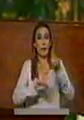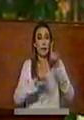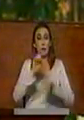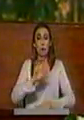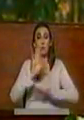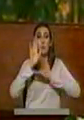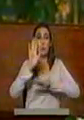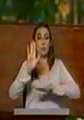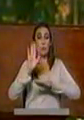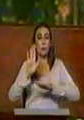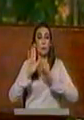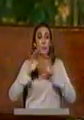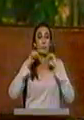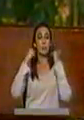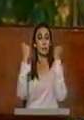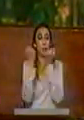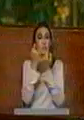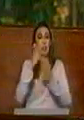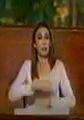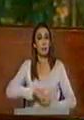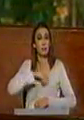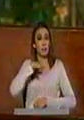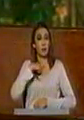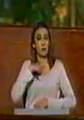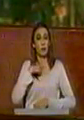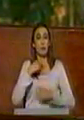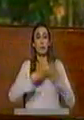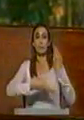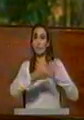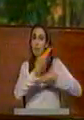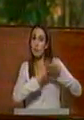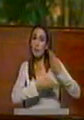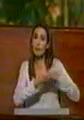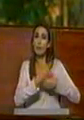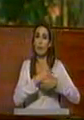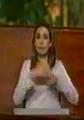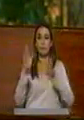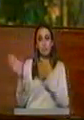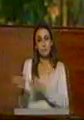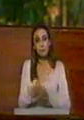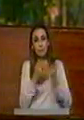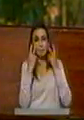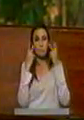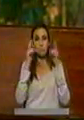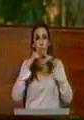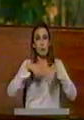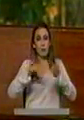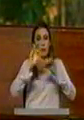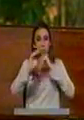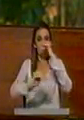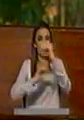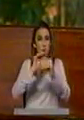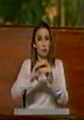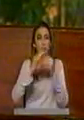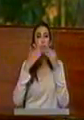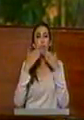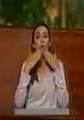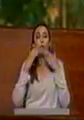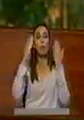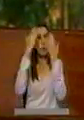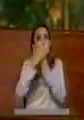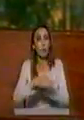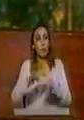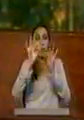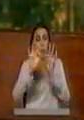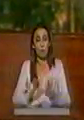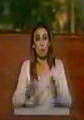compromiso de por medio de la sociedad civil, de los emprendedores, del sector empresarial, de poder conseguir contactos que finalmente atraigan